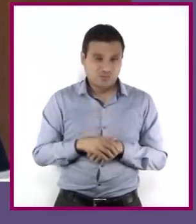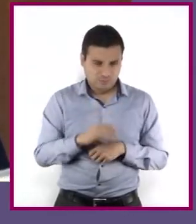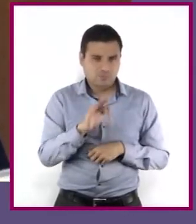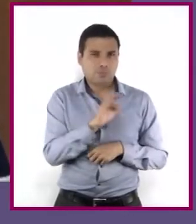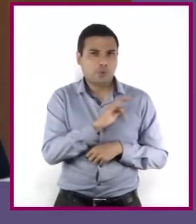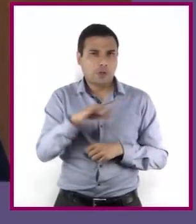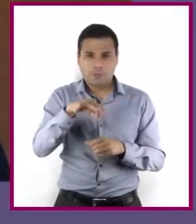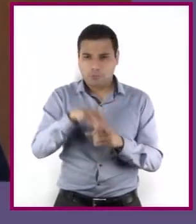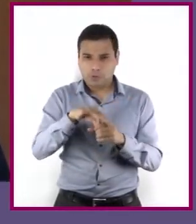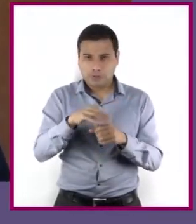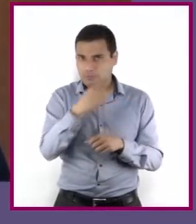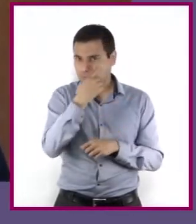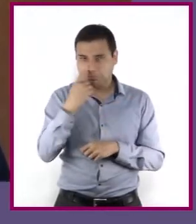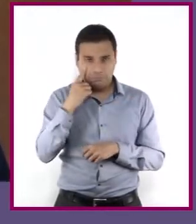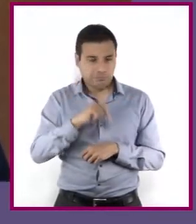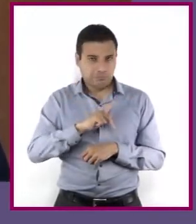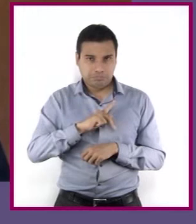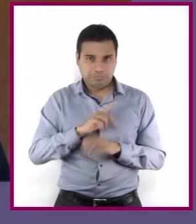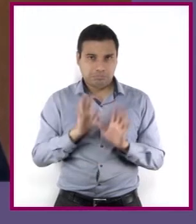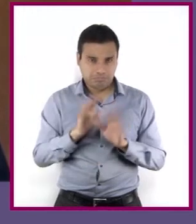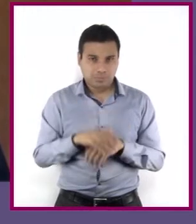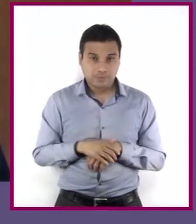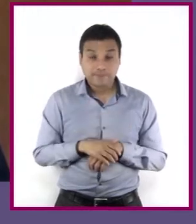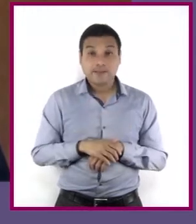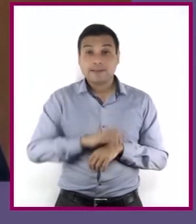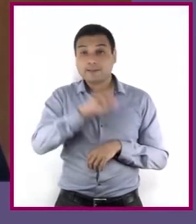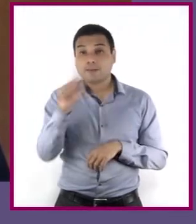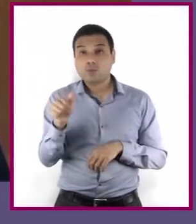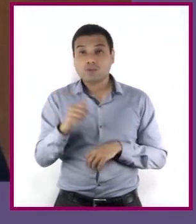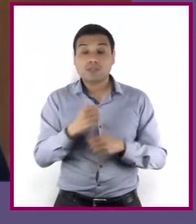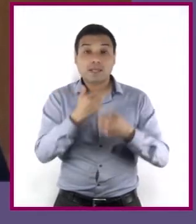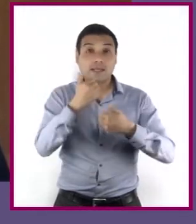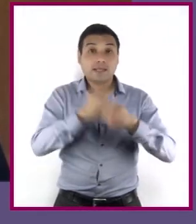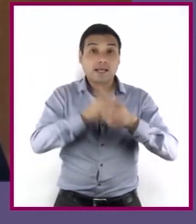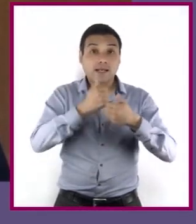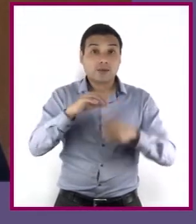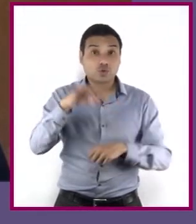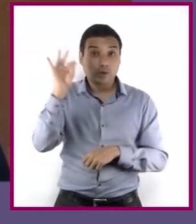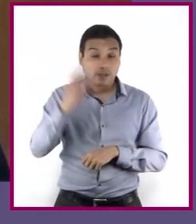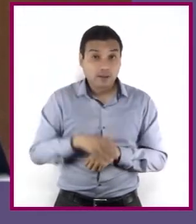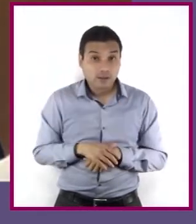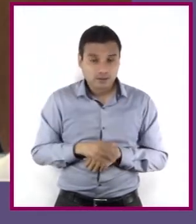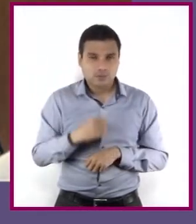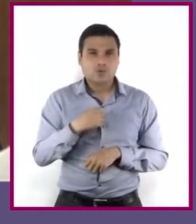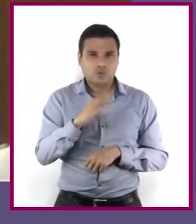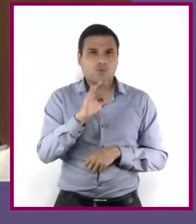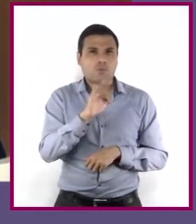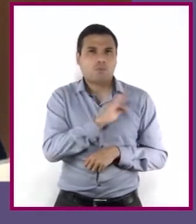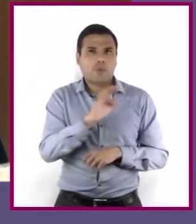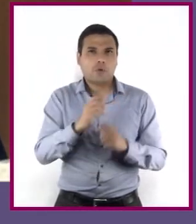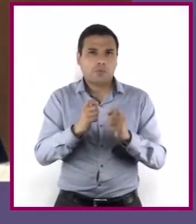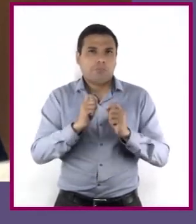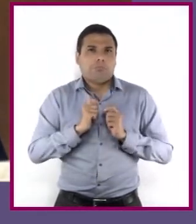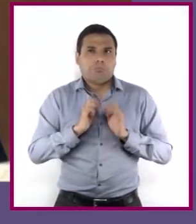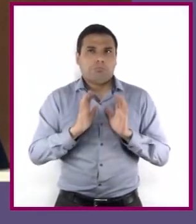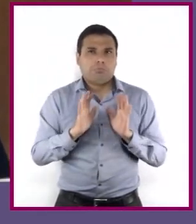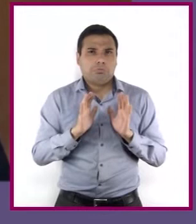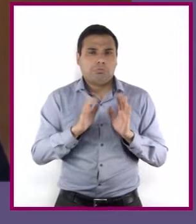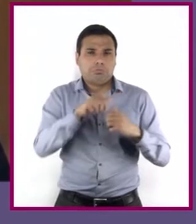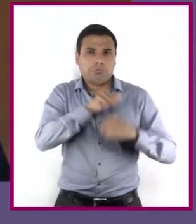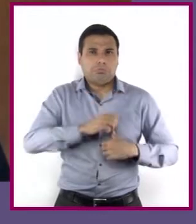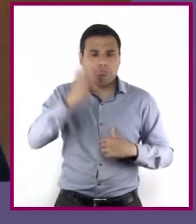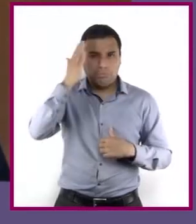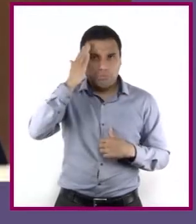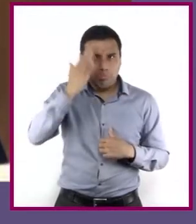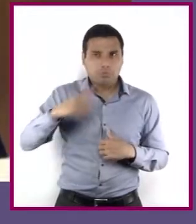por quien mejor represente lo que pensamos. Y cuando acabemos nuestra carrera profesional, ser capaces de ocupar puestos públicos y ejercer plenamente